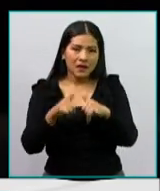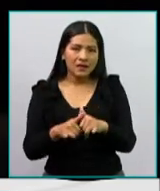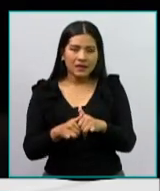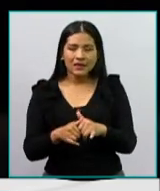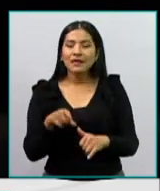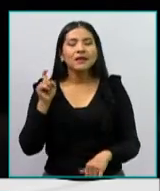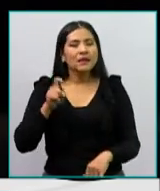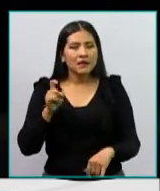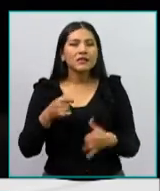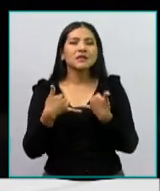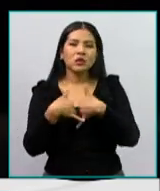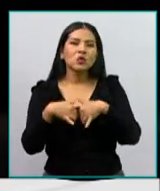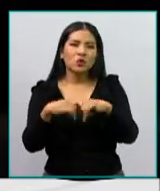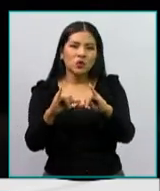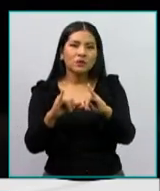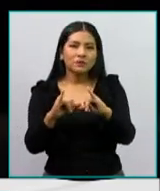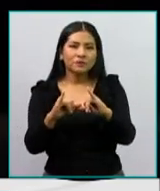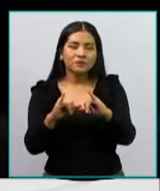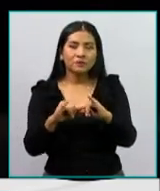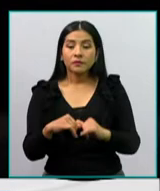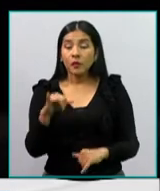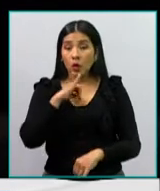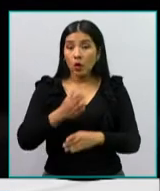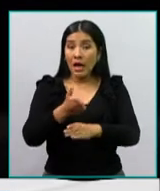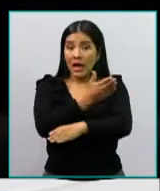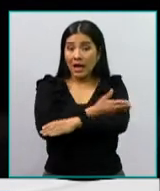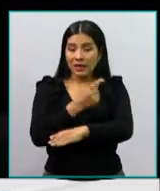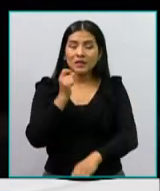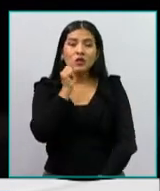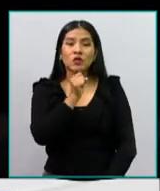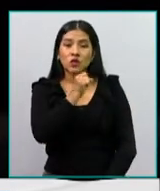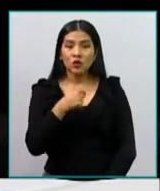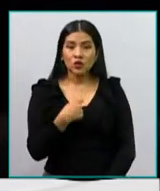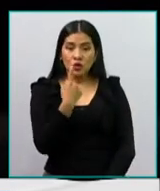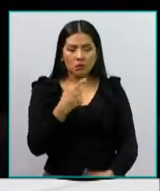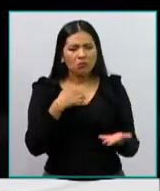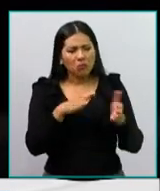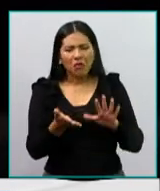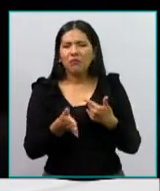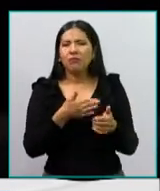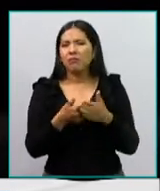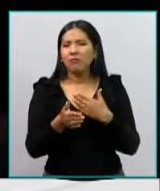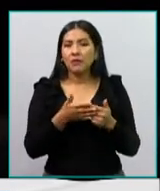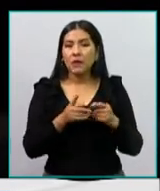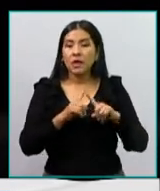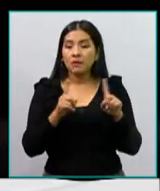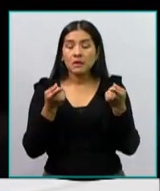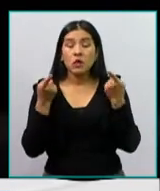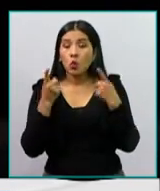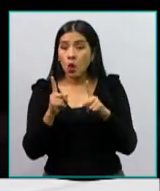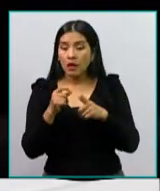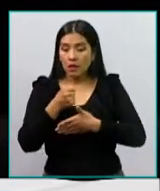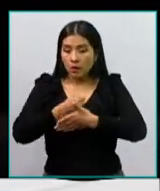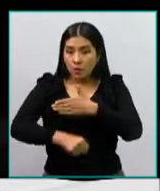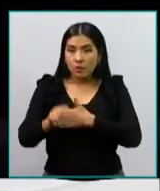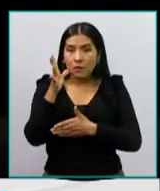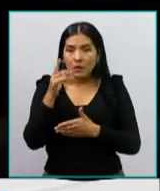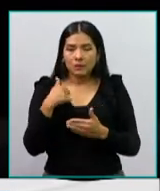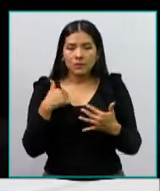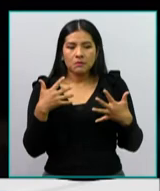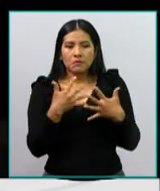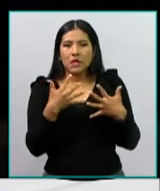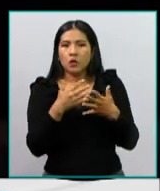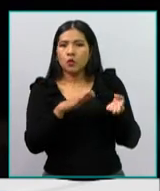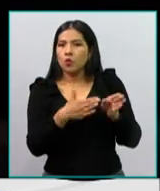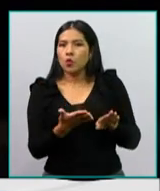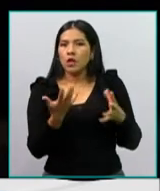estar. Yo no le tenía miedo a la muerte, pero en el momento en que te haces madre, comienzas a tener miedo a la muerte porque